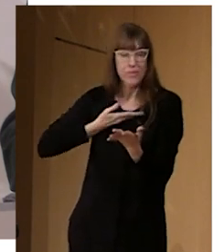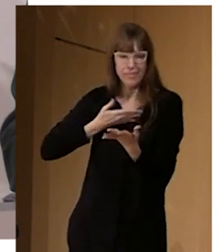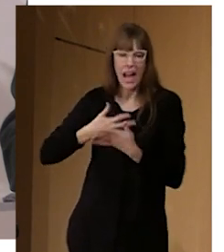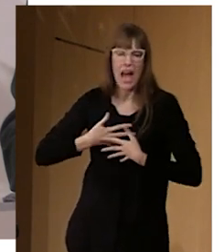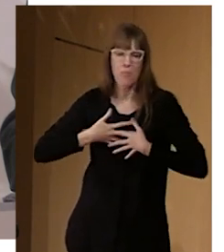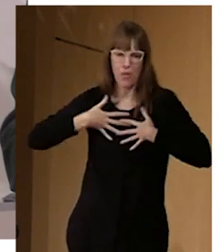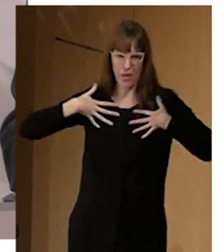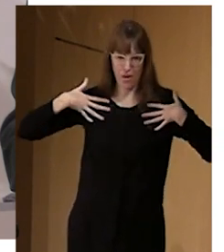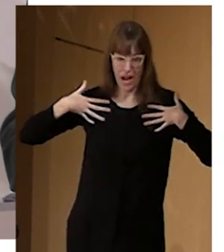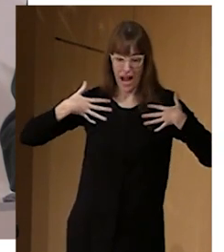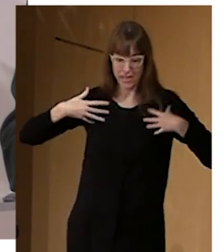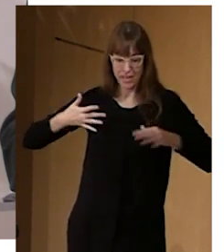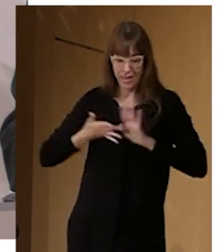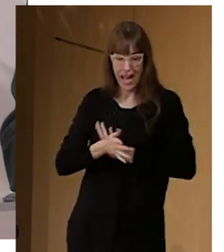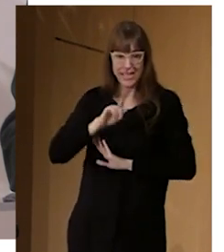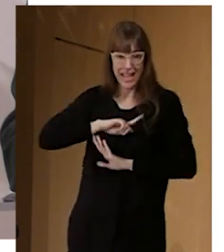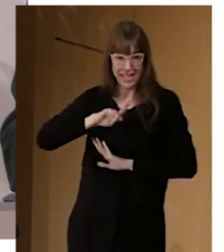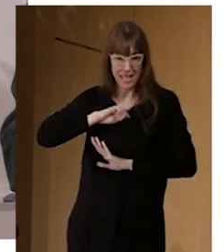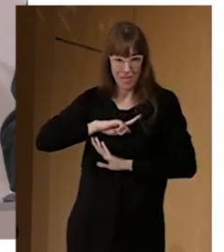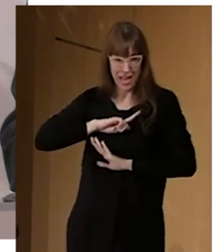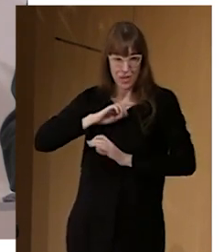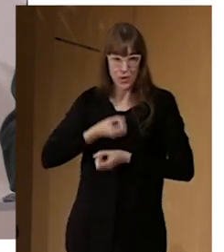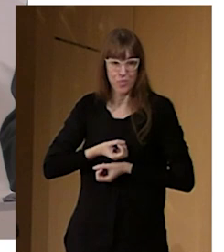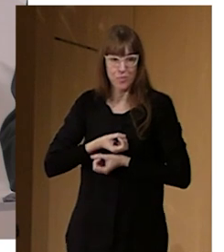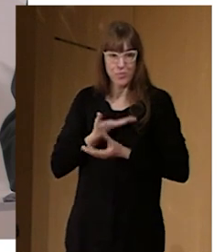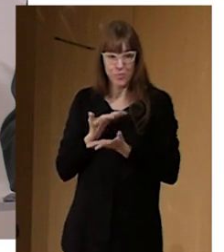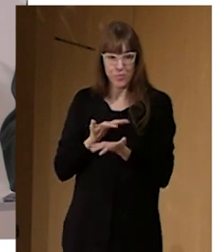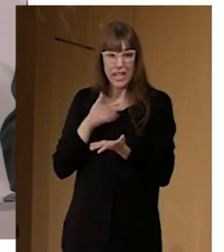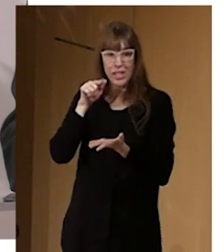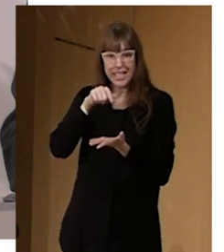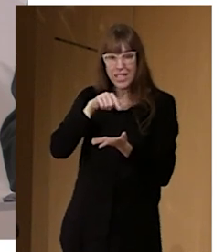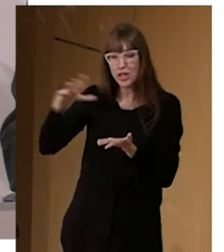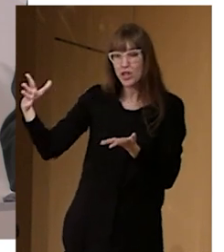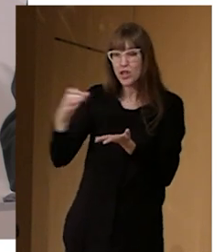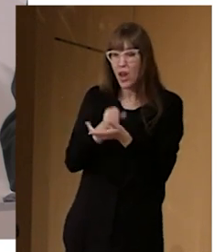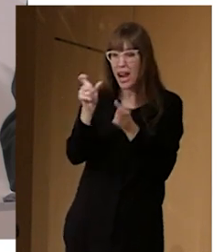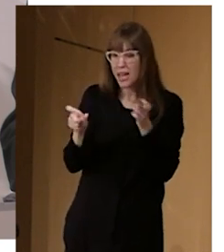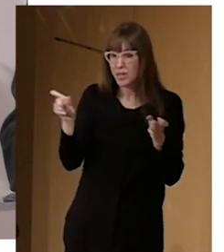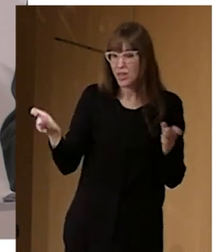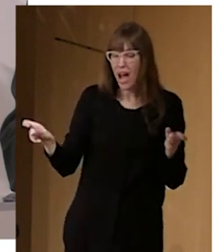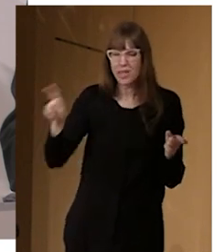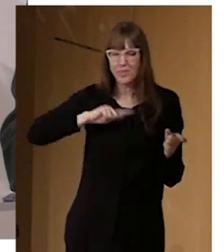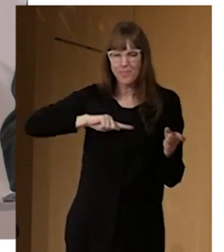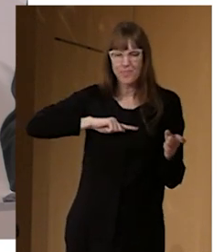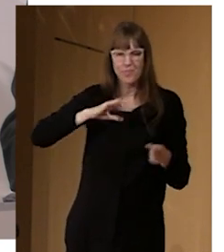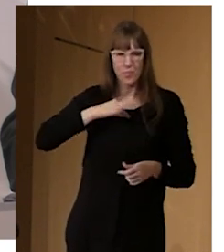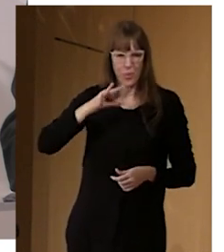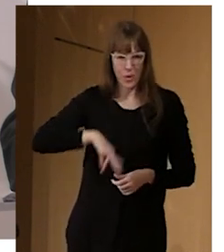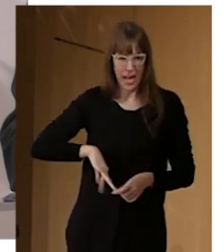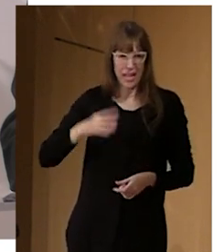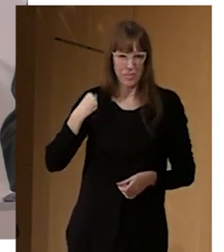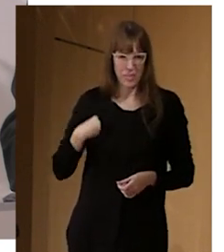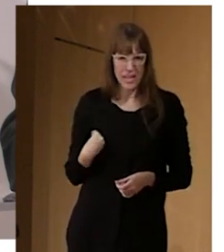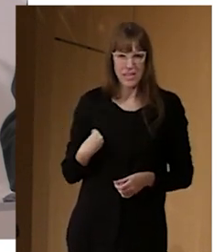sentimientos a ese primer nivel de conocimiento estamos todos convocados y estáis todos invitados evidentemente a excepción de las